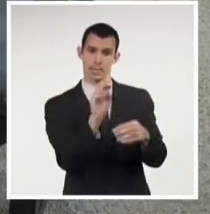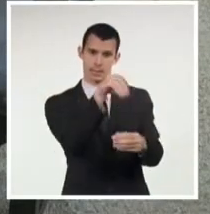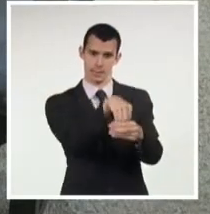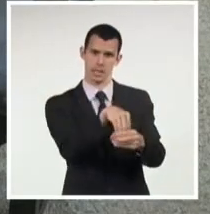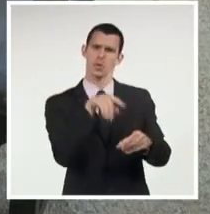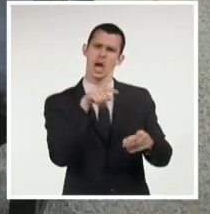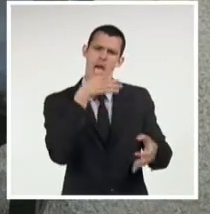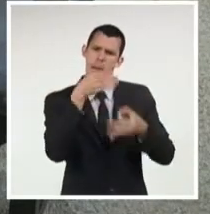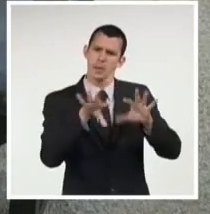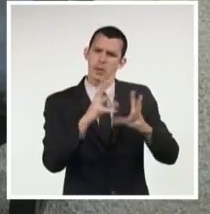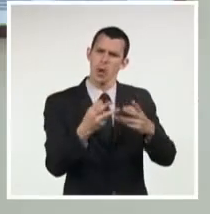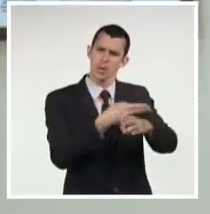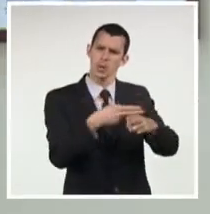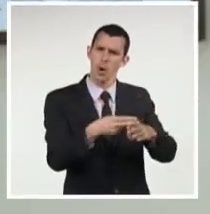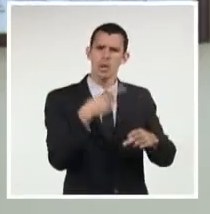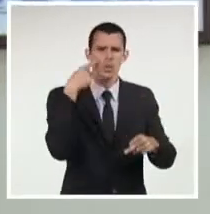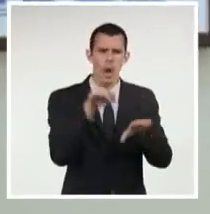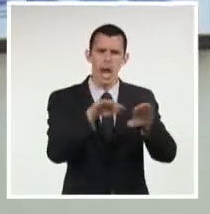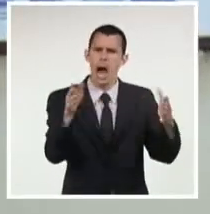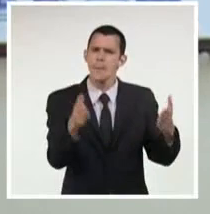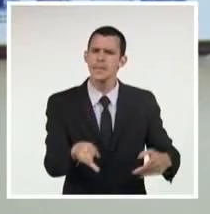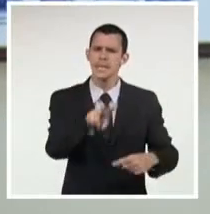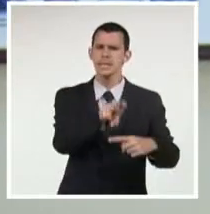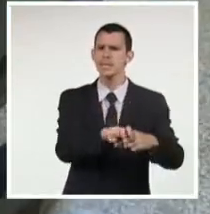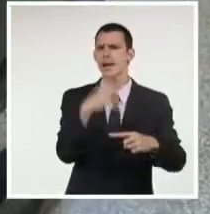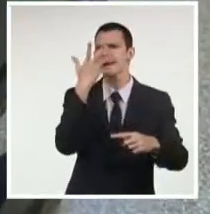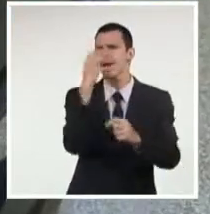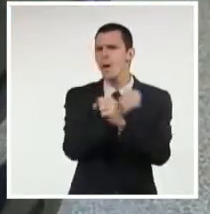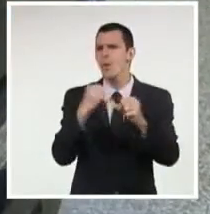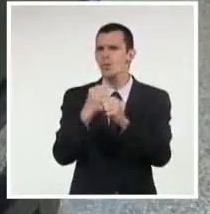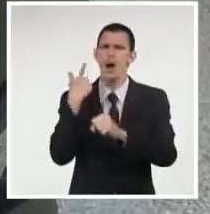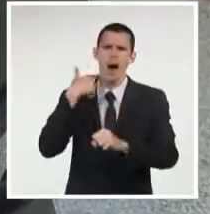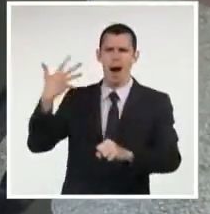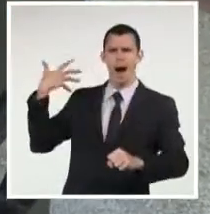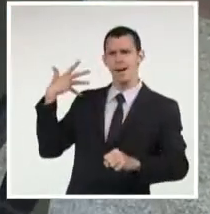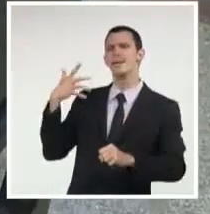una mesa y una silla empleada por Antonio Maceo.